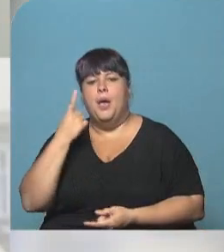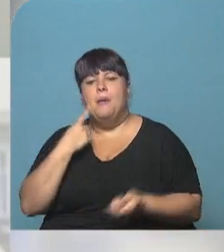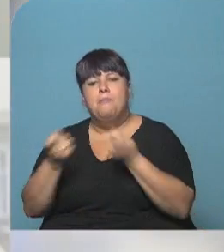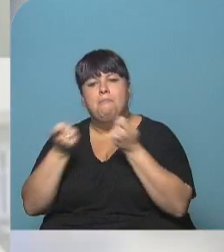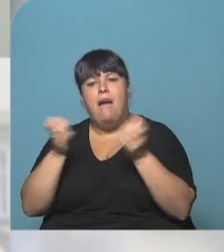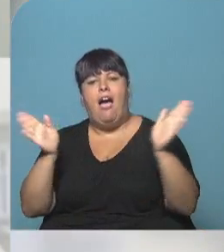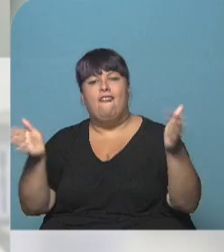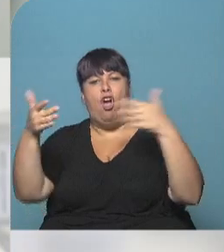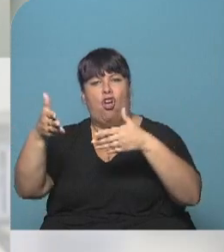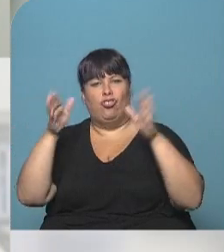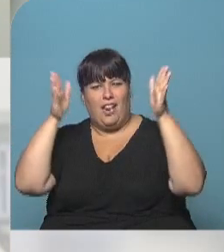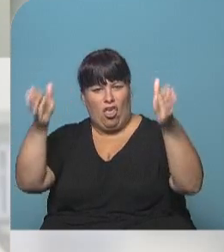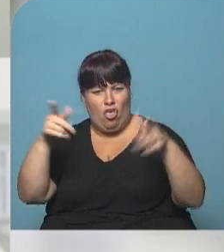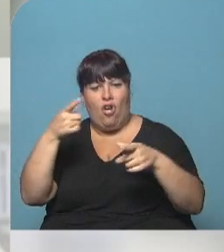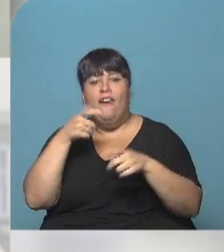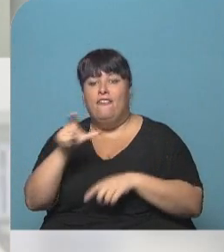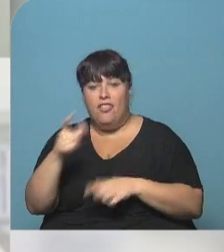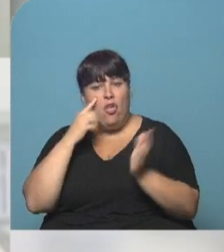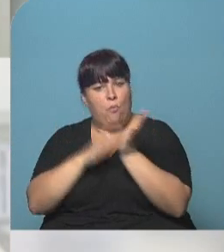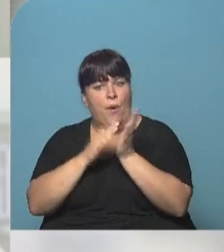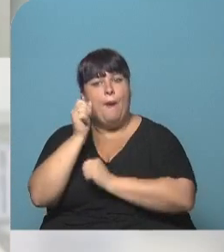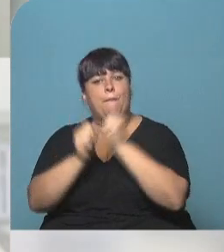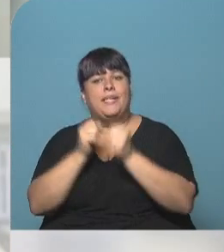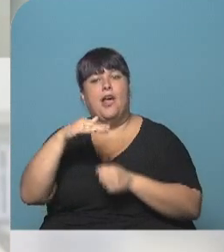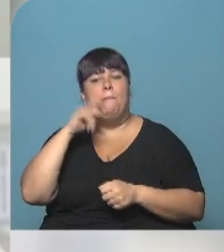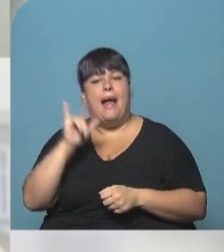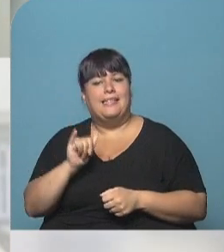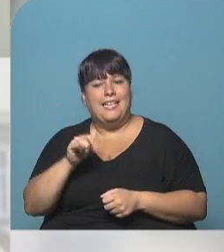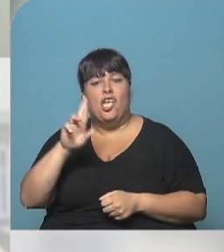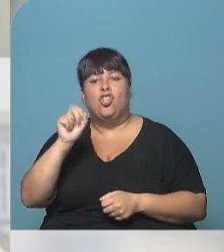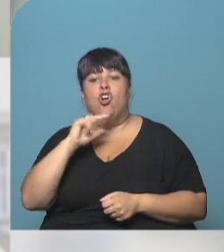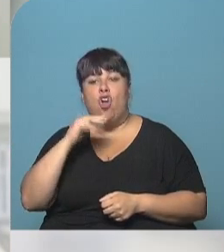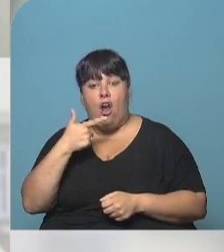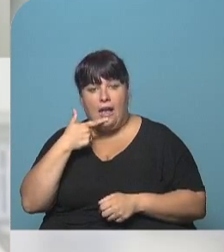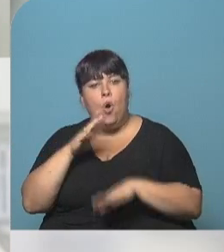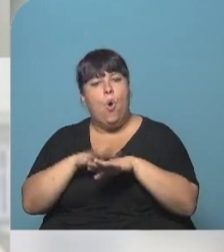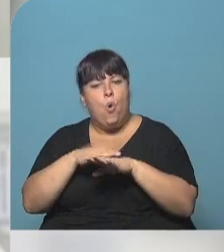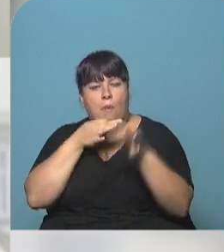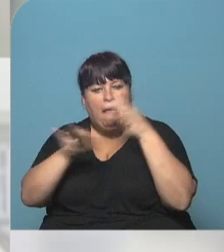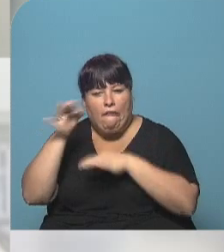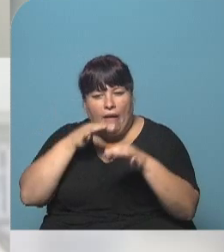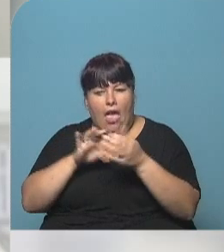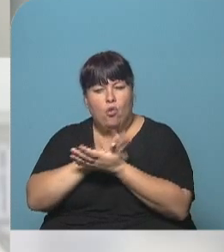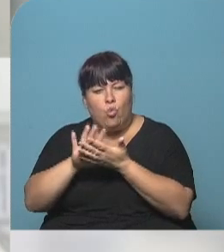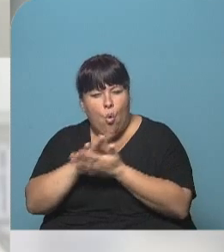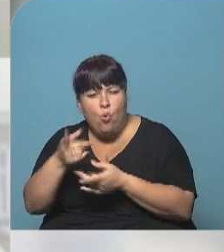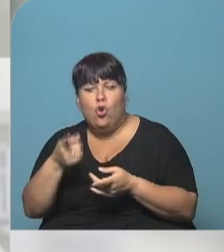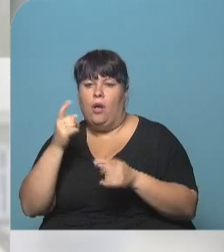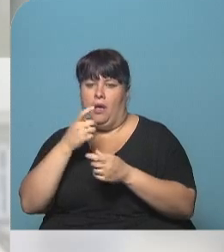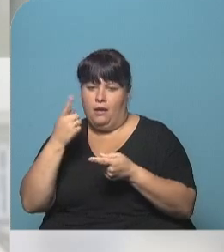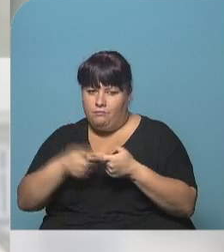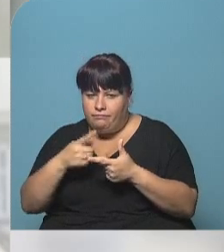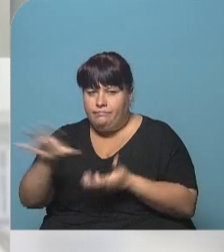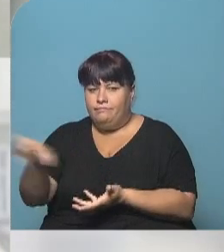Mafia de los contenedores. Un video muestra al empresario Mariano Martínez Rojas, acusado por contrabando agravado,